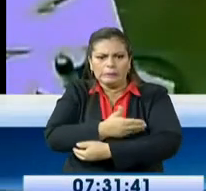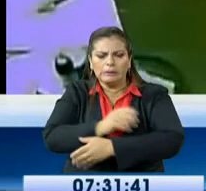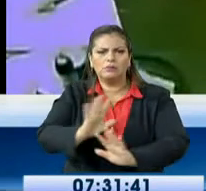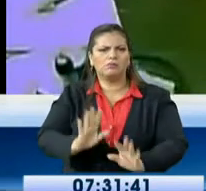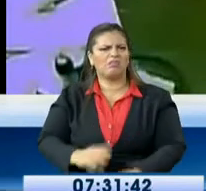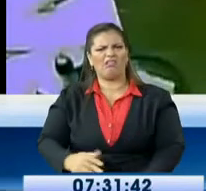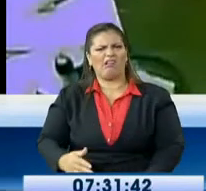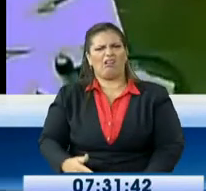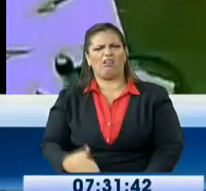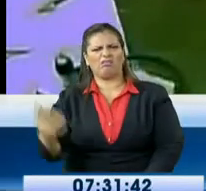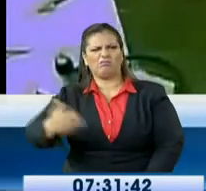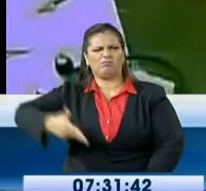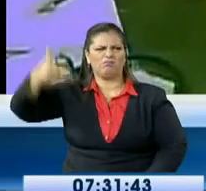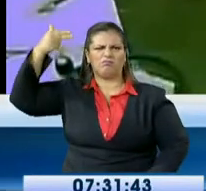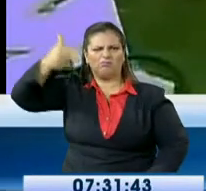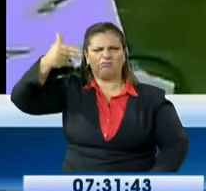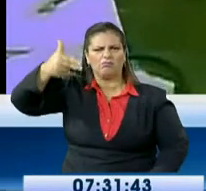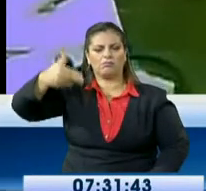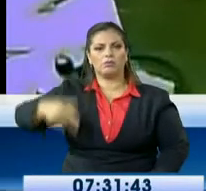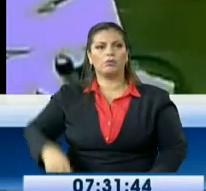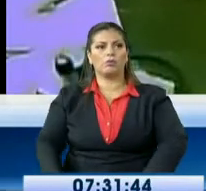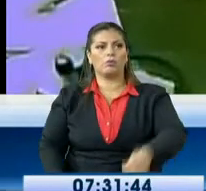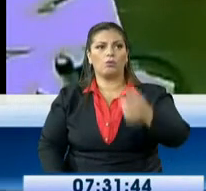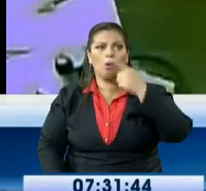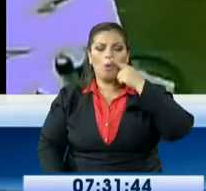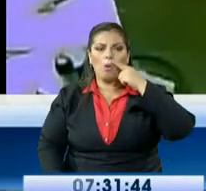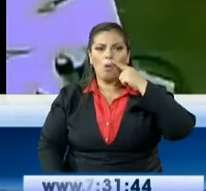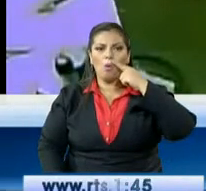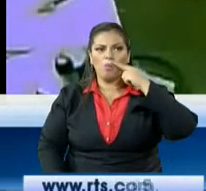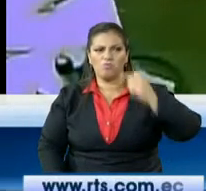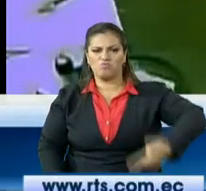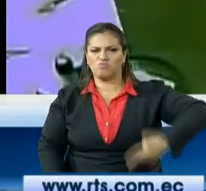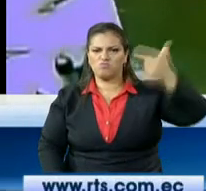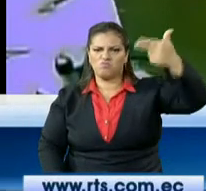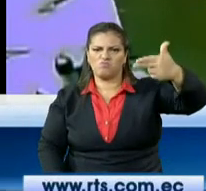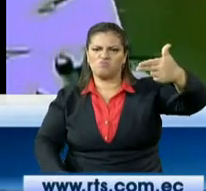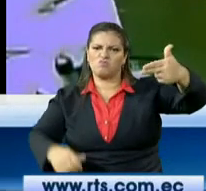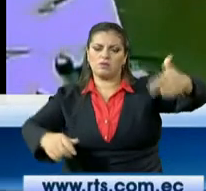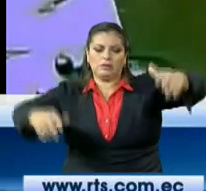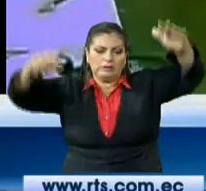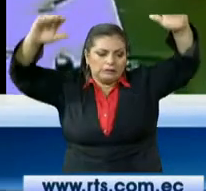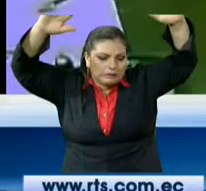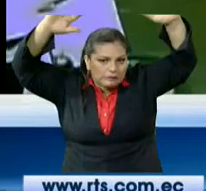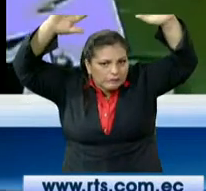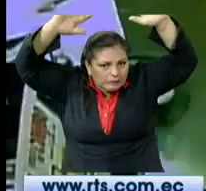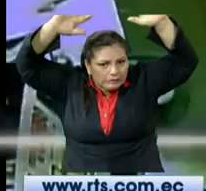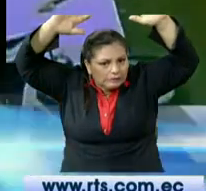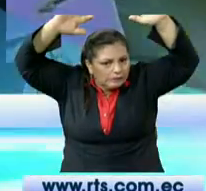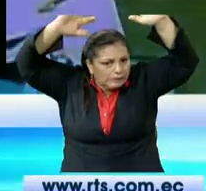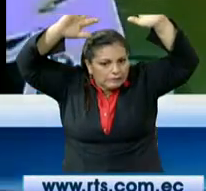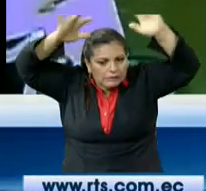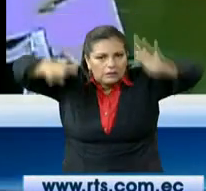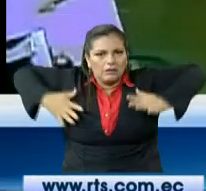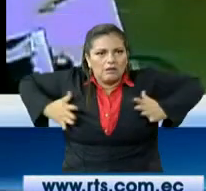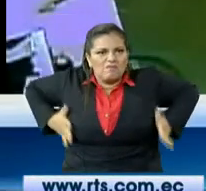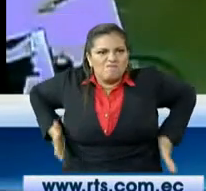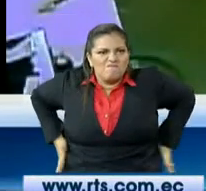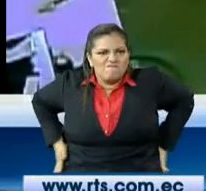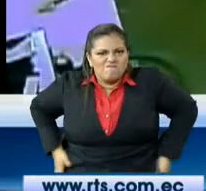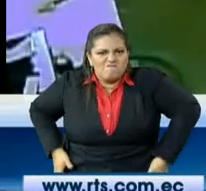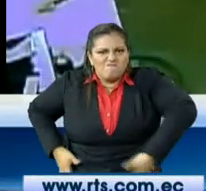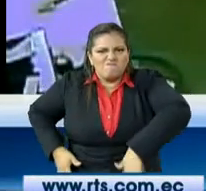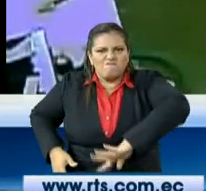cliente que está en caja. Uno de los sospechosos se encuentra con el celular y la billetera. Para buscar bien sin reparos la pone en la